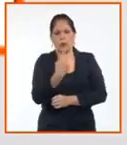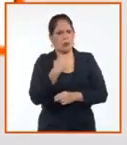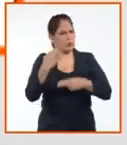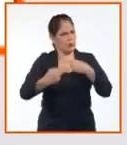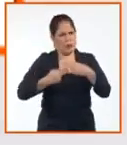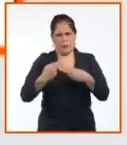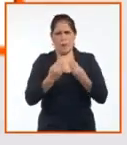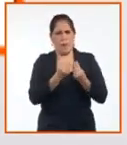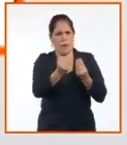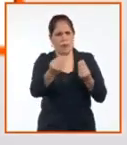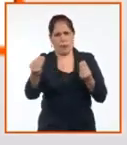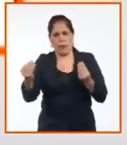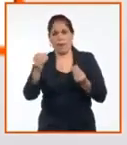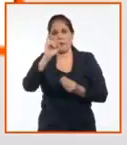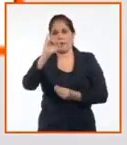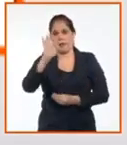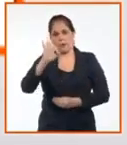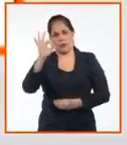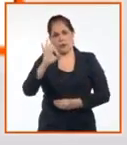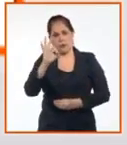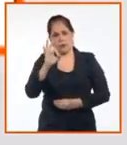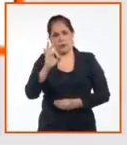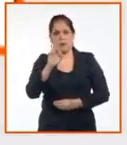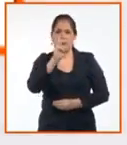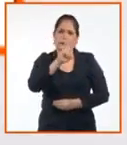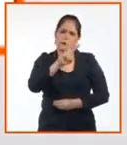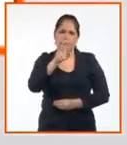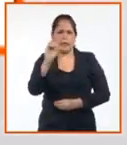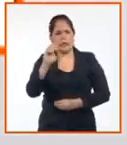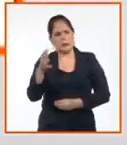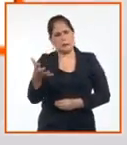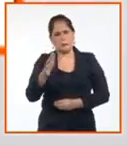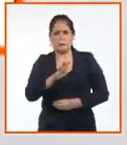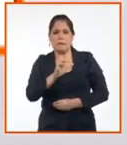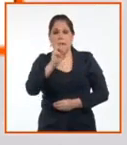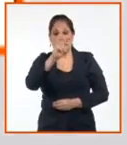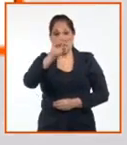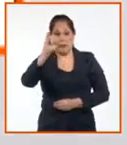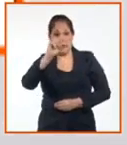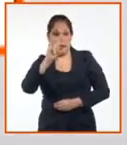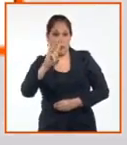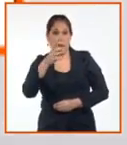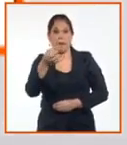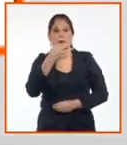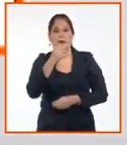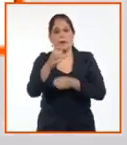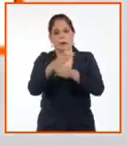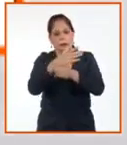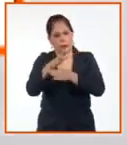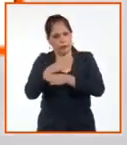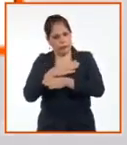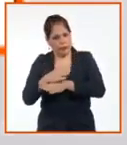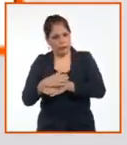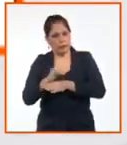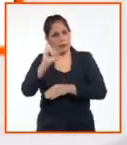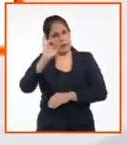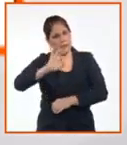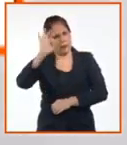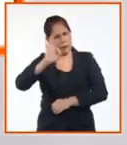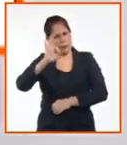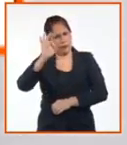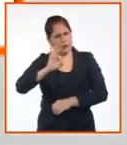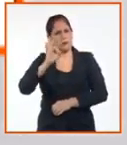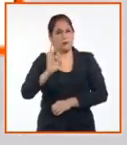aproximadamente el 60 por ciento será 369 médicamente nosotros al 60 por ciento a lo largo de los